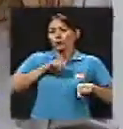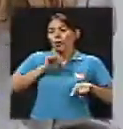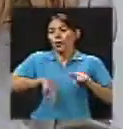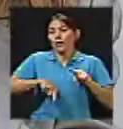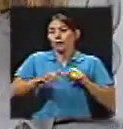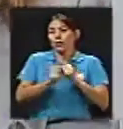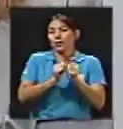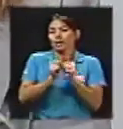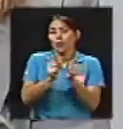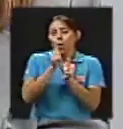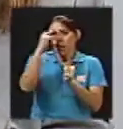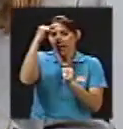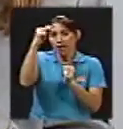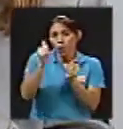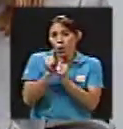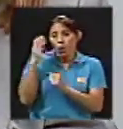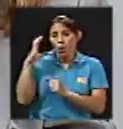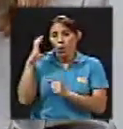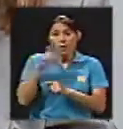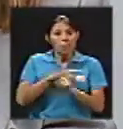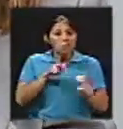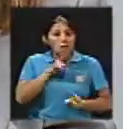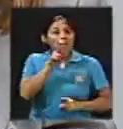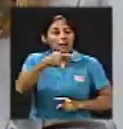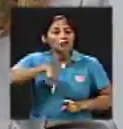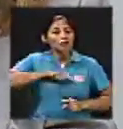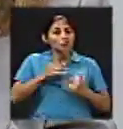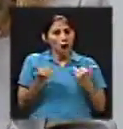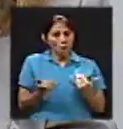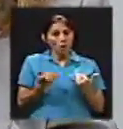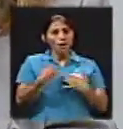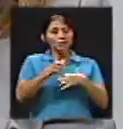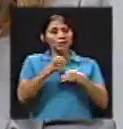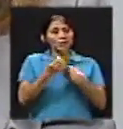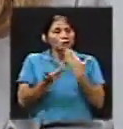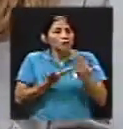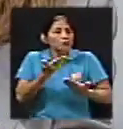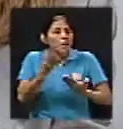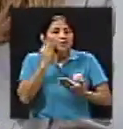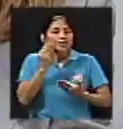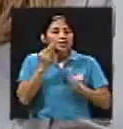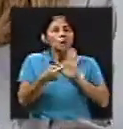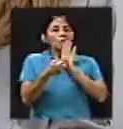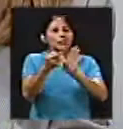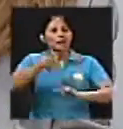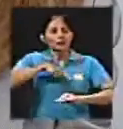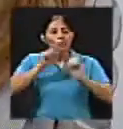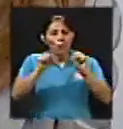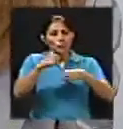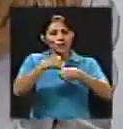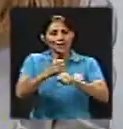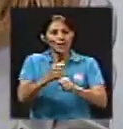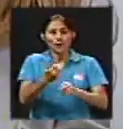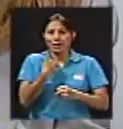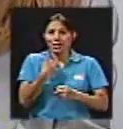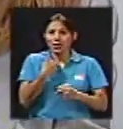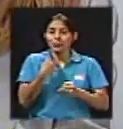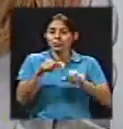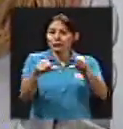la realidad es que hoy lo estamos haciendo y la experiencia muestra que hemos podido hacerlo. Tenemos un sector productivo